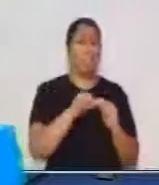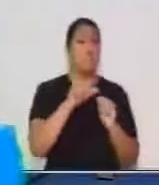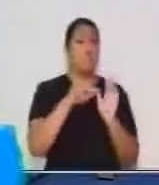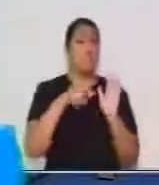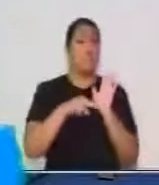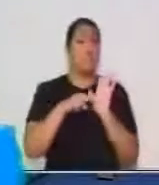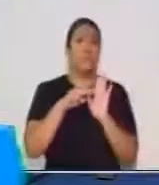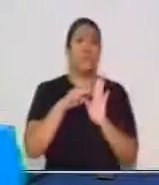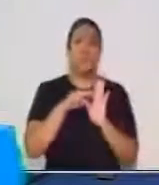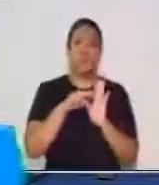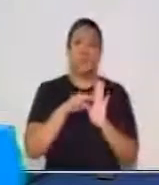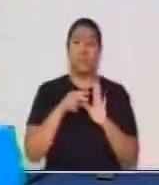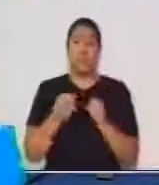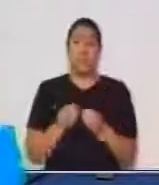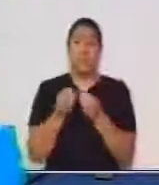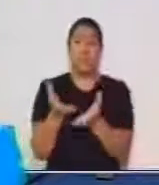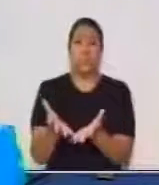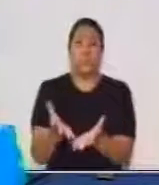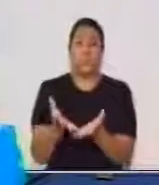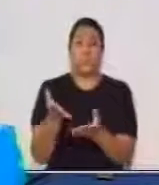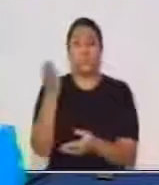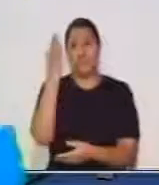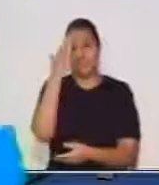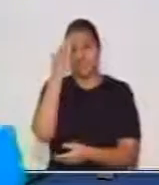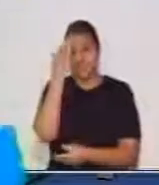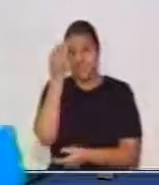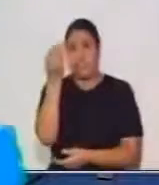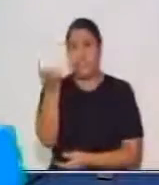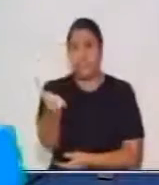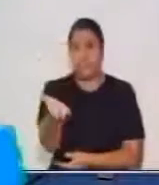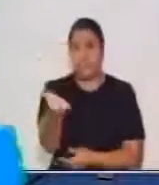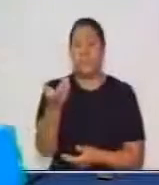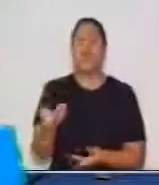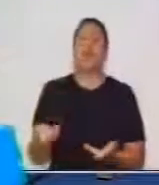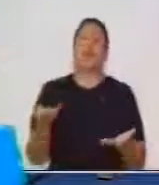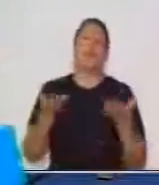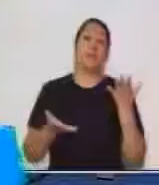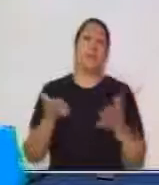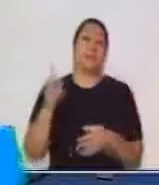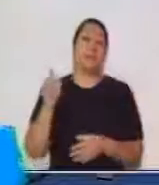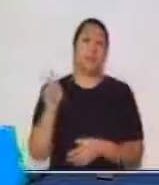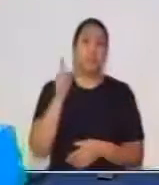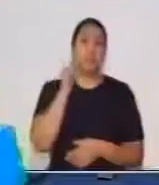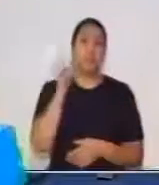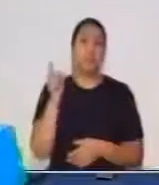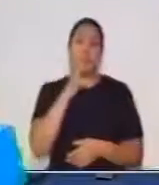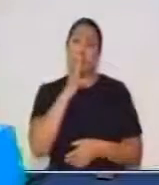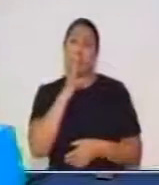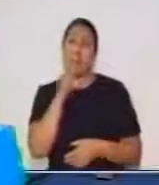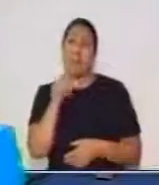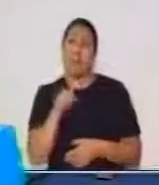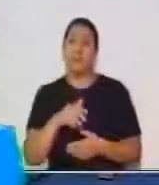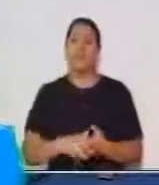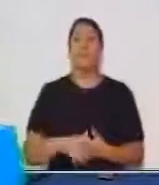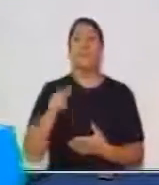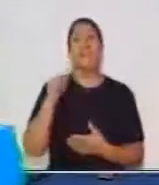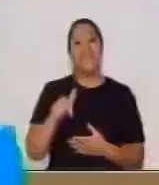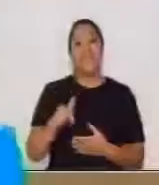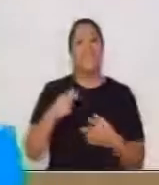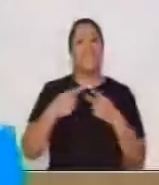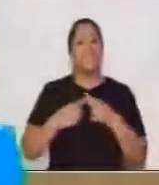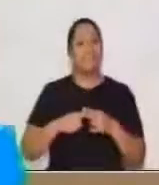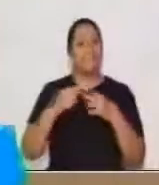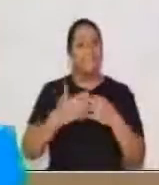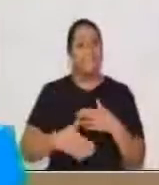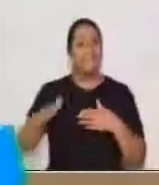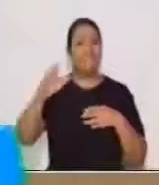ideas o los conocimientos a lo que él en ese momento decía. De ahí el origen de la mesa